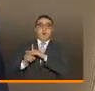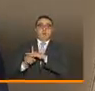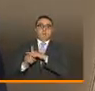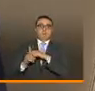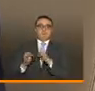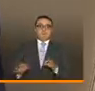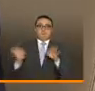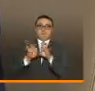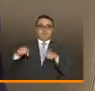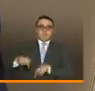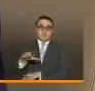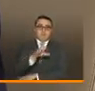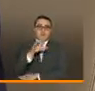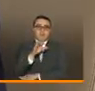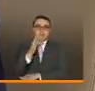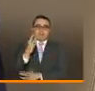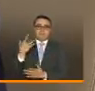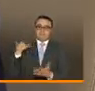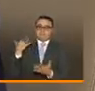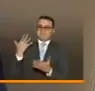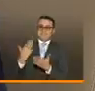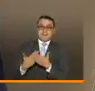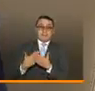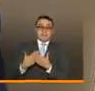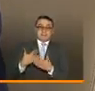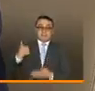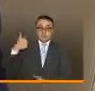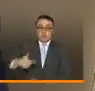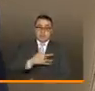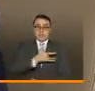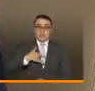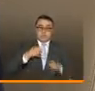nuestro país, tal vez en la historia de la salud pública.